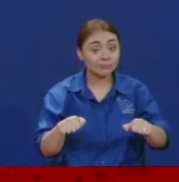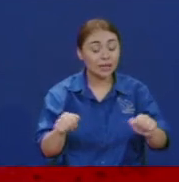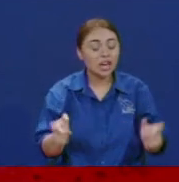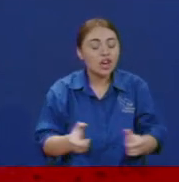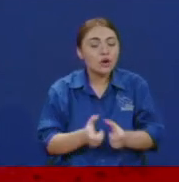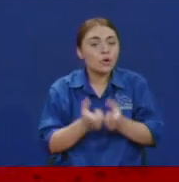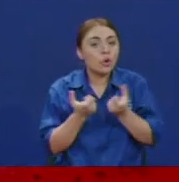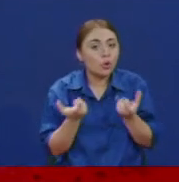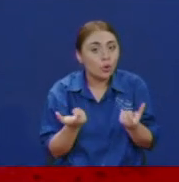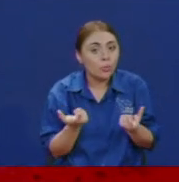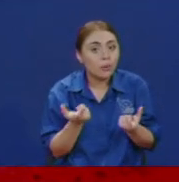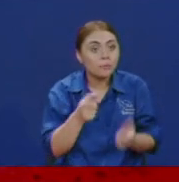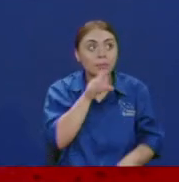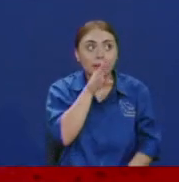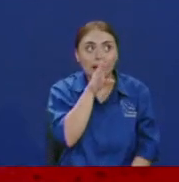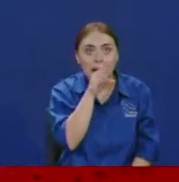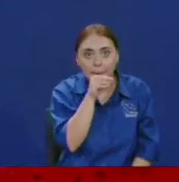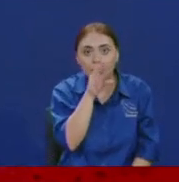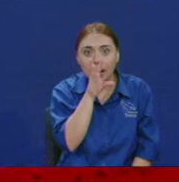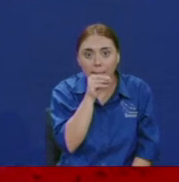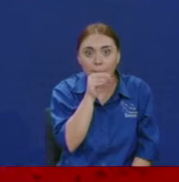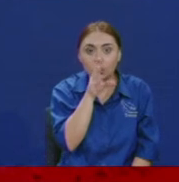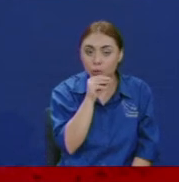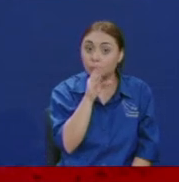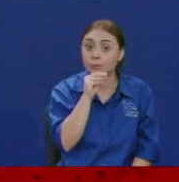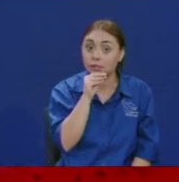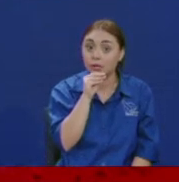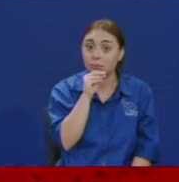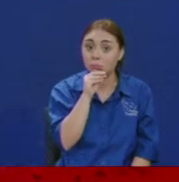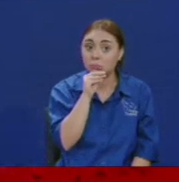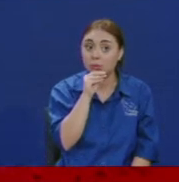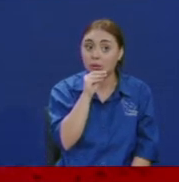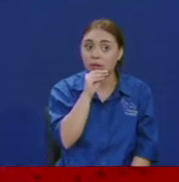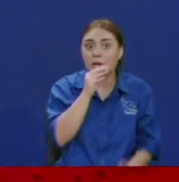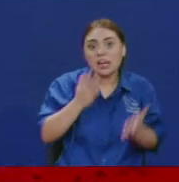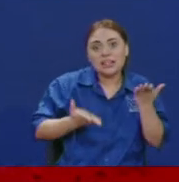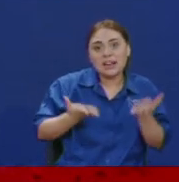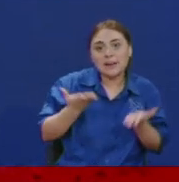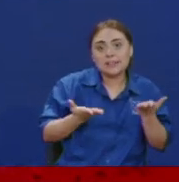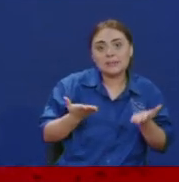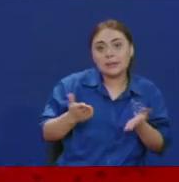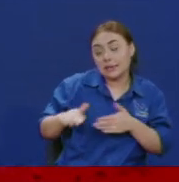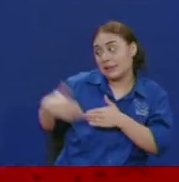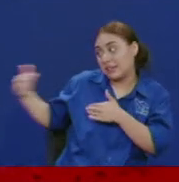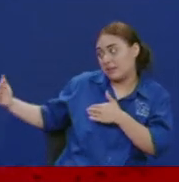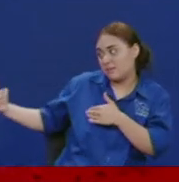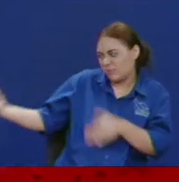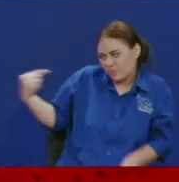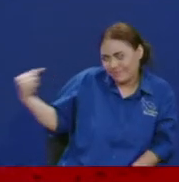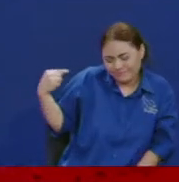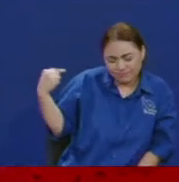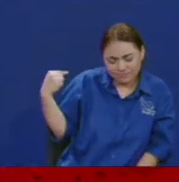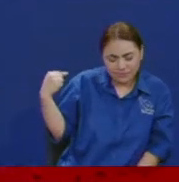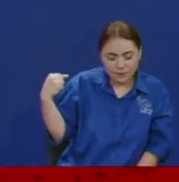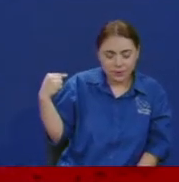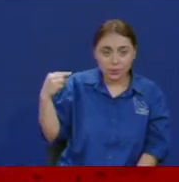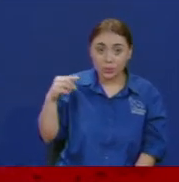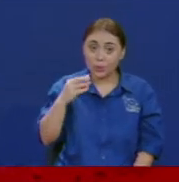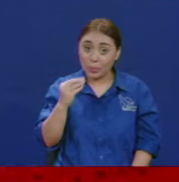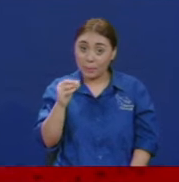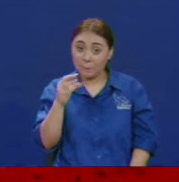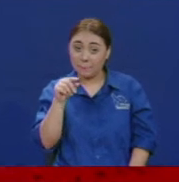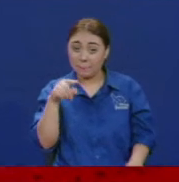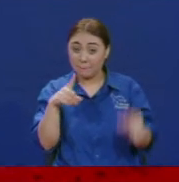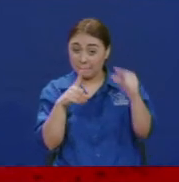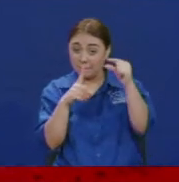Porque aunque aquí se habla de que a nosotros nos podrían estar insultando con toda clase de palabras malignas, podría